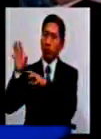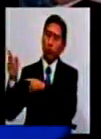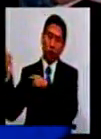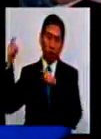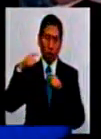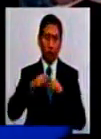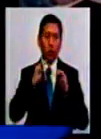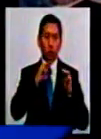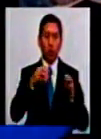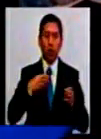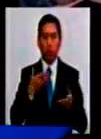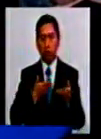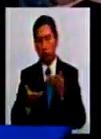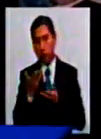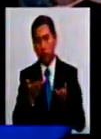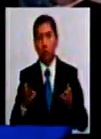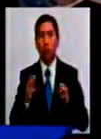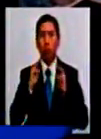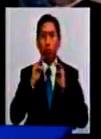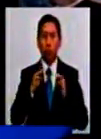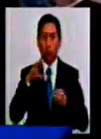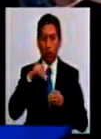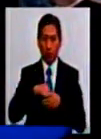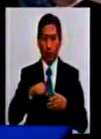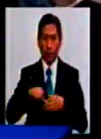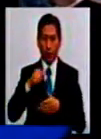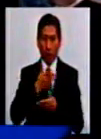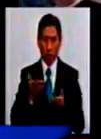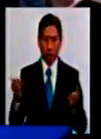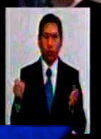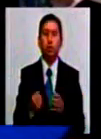océano. El mar está en nuestras almas.